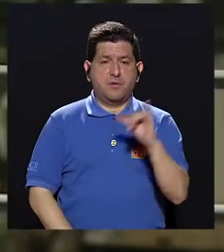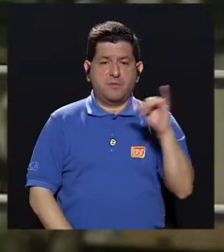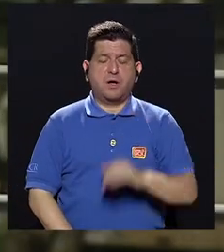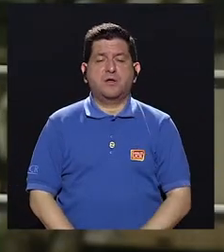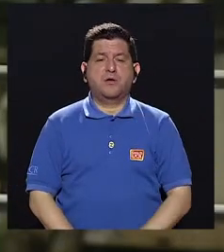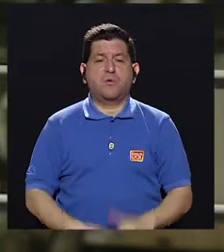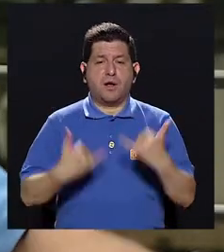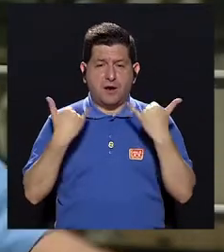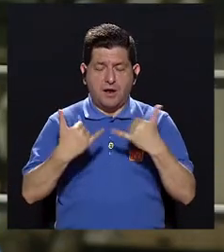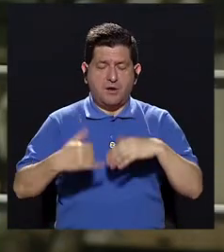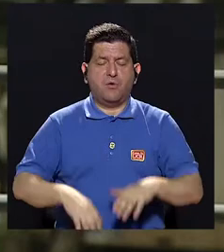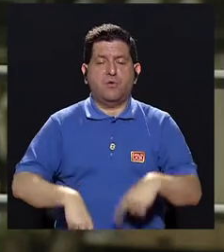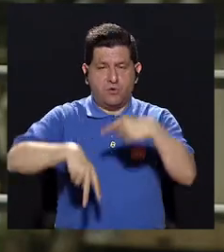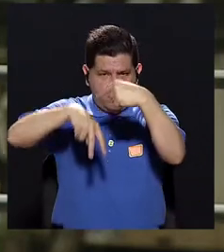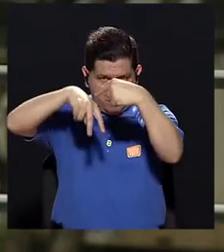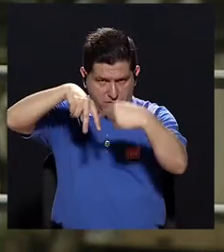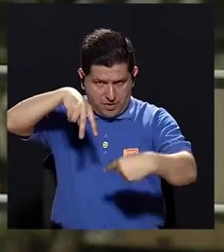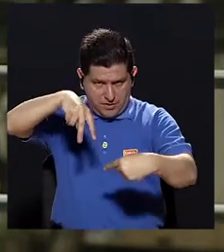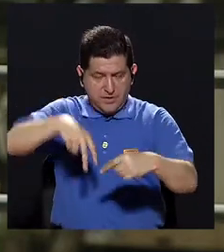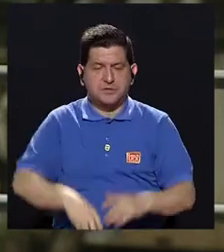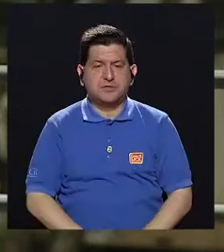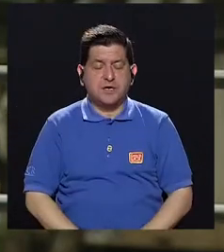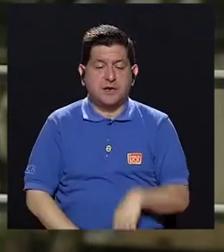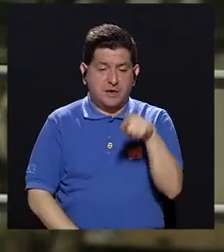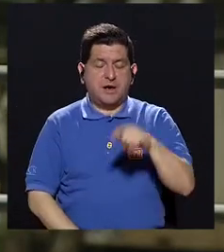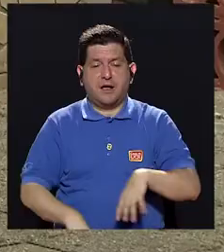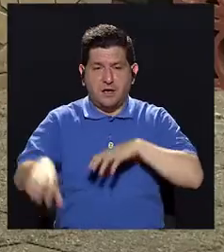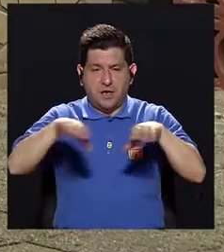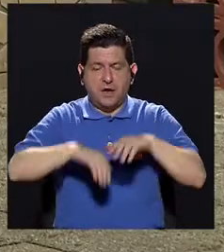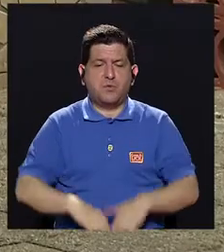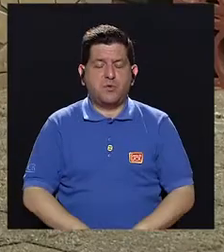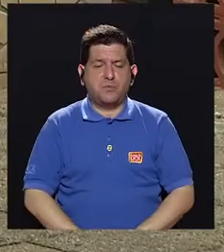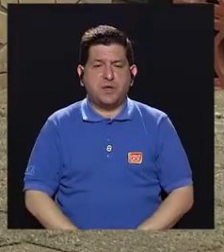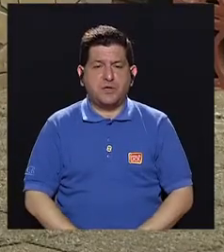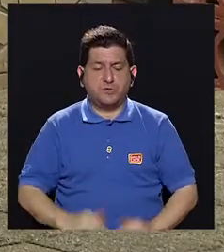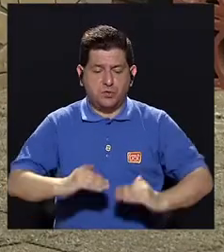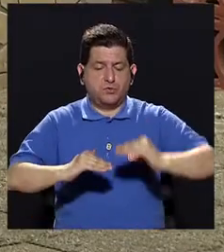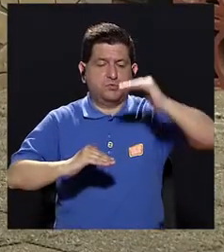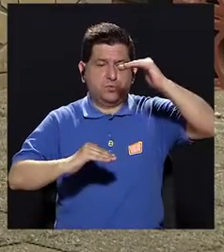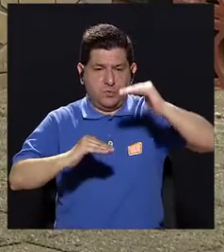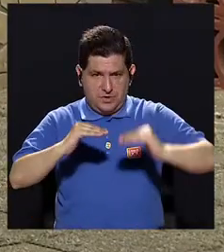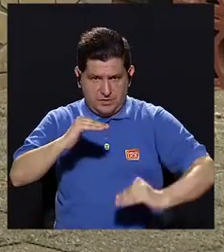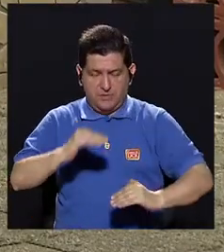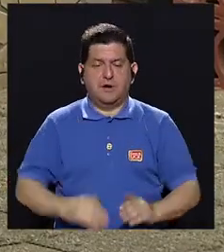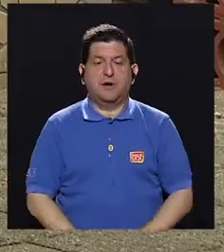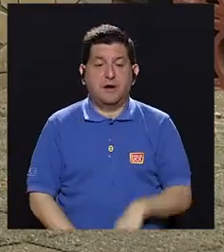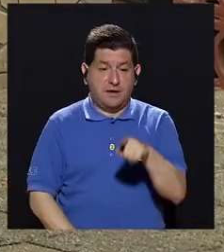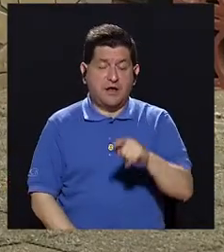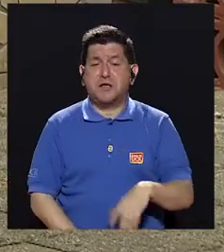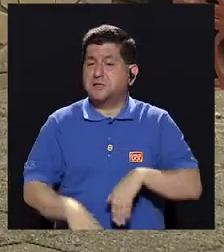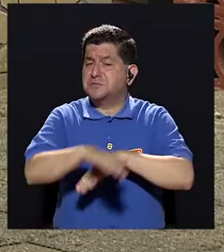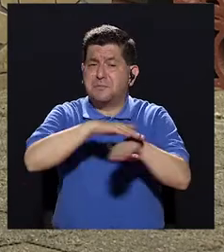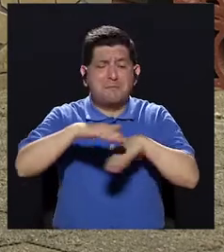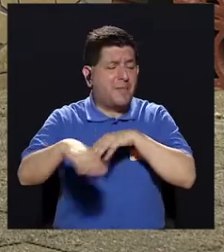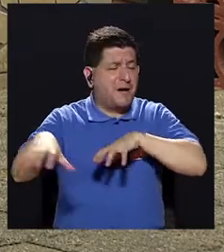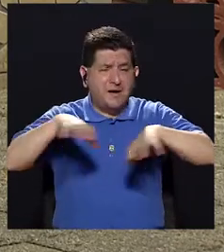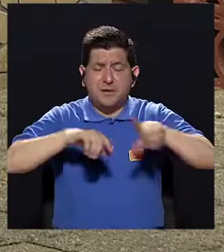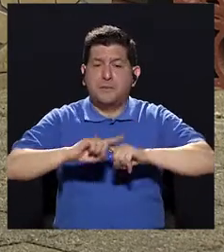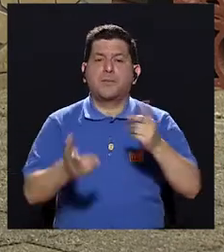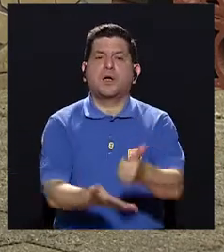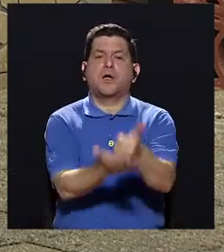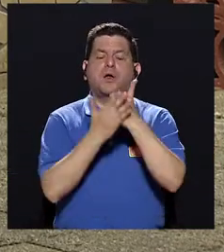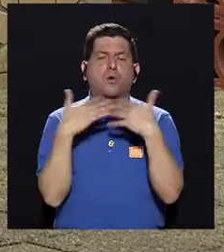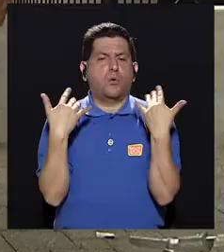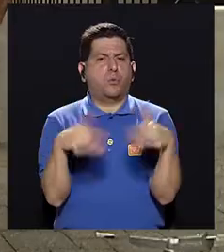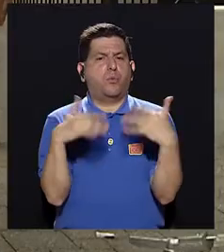igual, usemos la pierna izquierda. La pierna izquierda sube y baja nada más. Son ejercicios que se ven súper básicos, pero nos